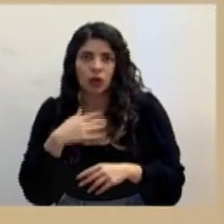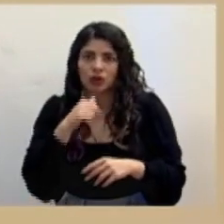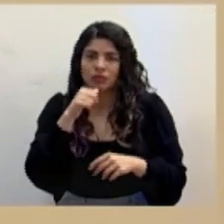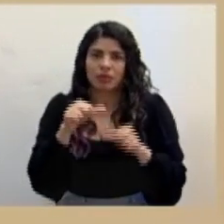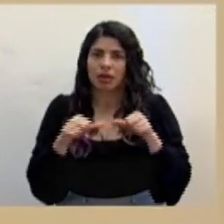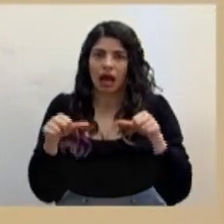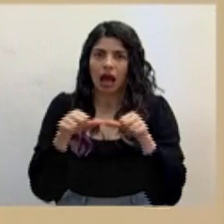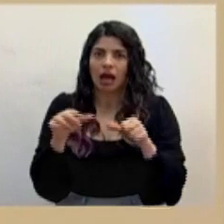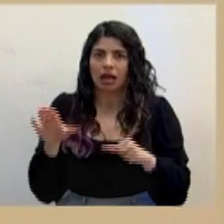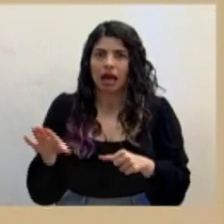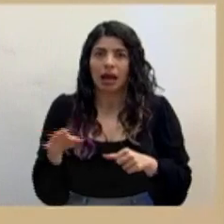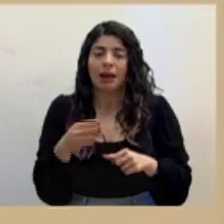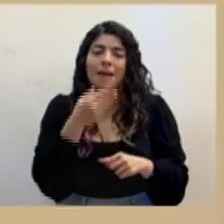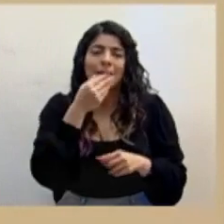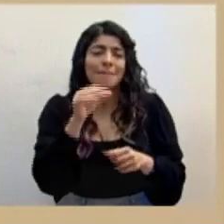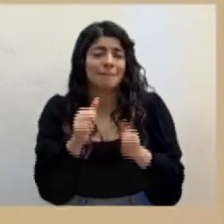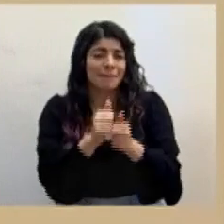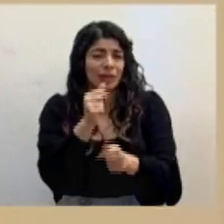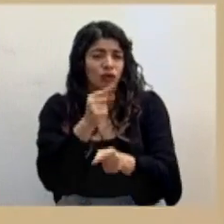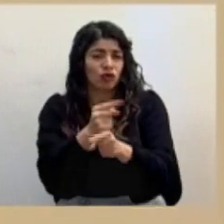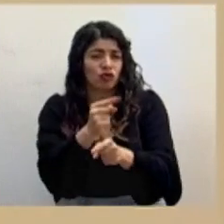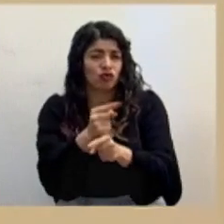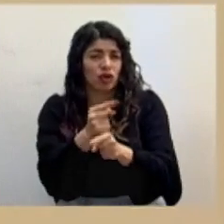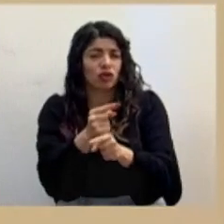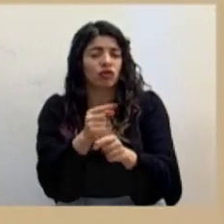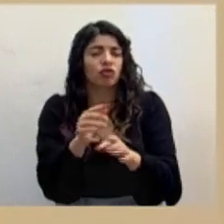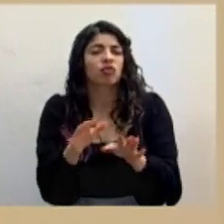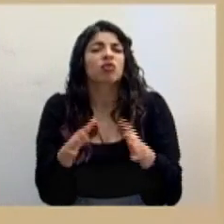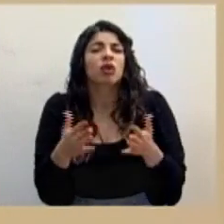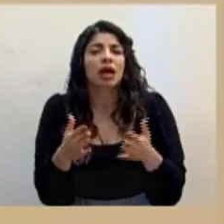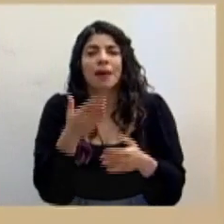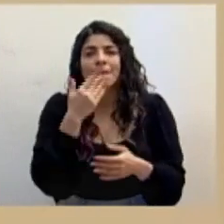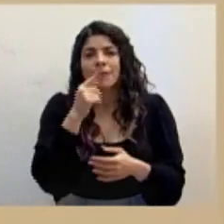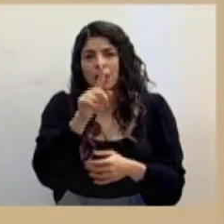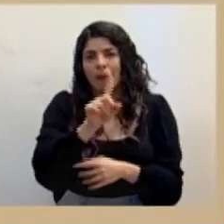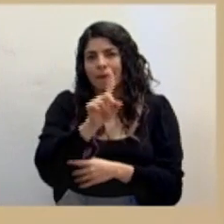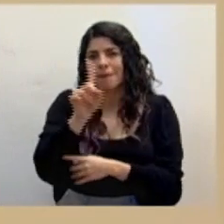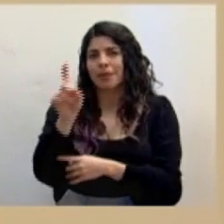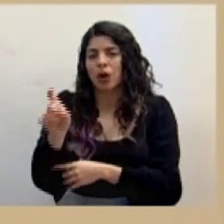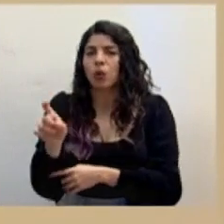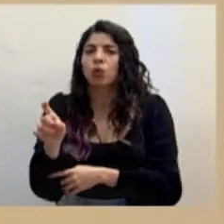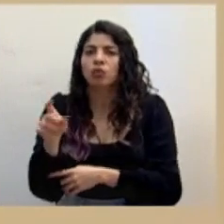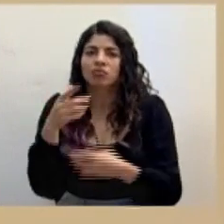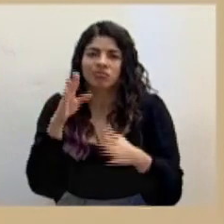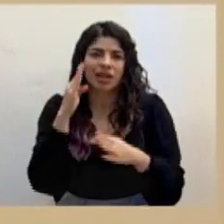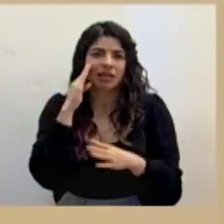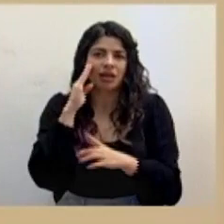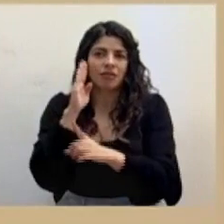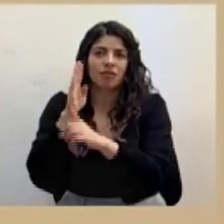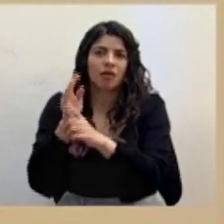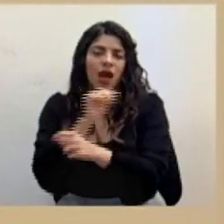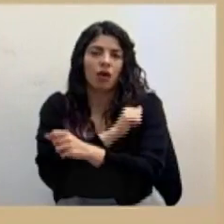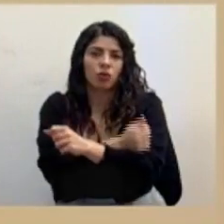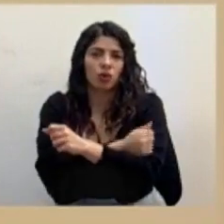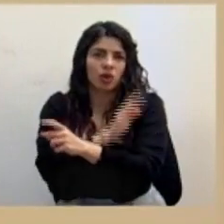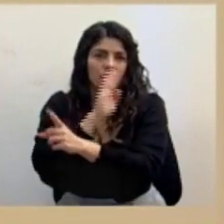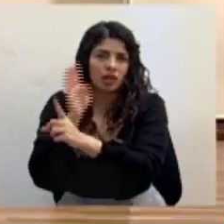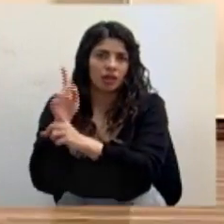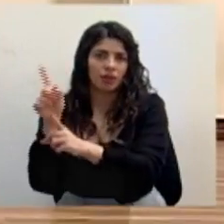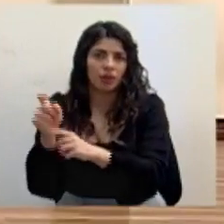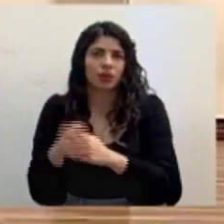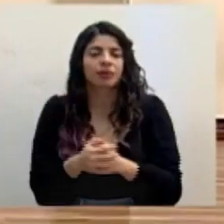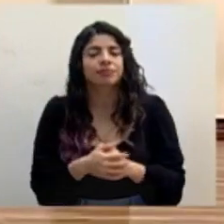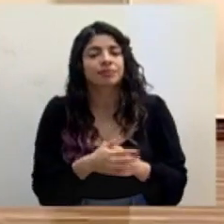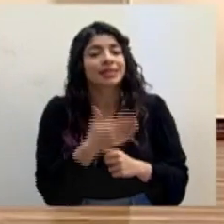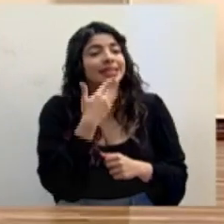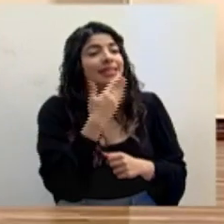acción. Lo más prudente y adecuado es que se haga la consulta por los medios ya conocidos a las autoridades.